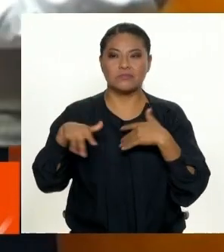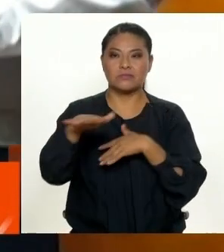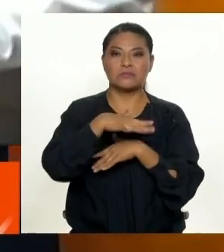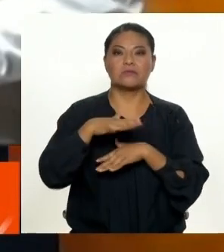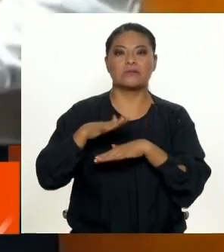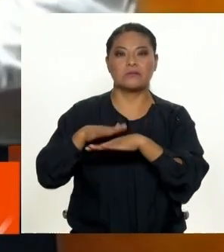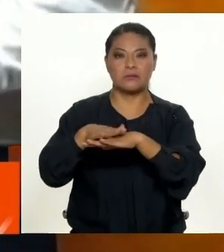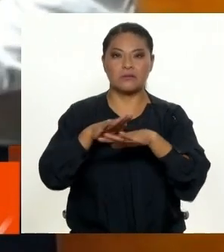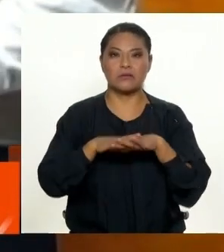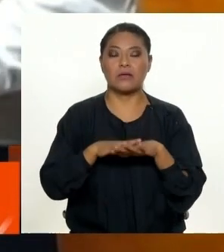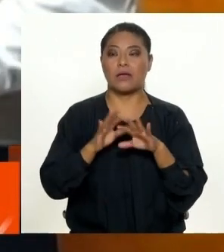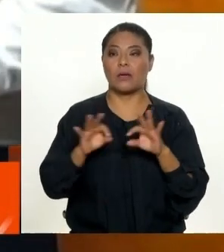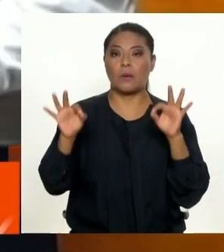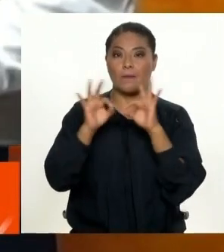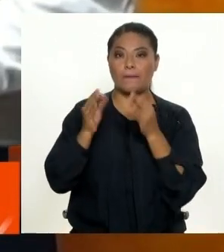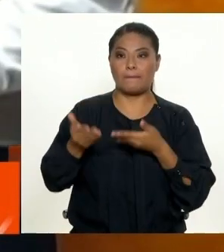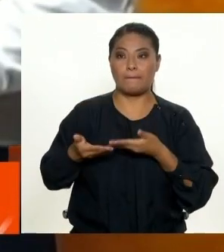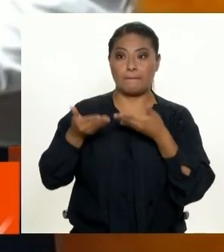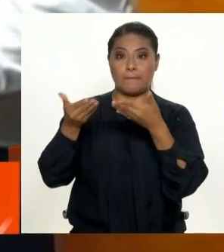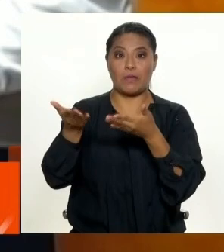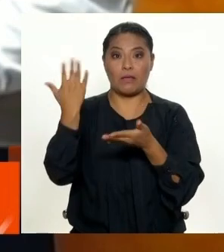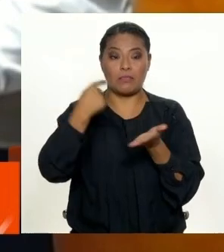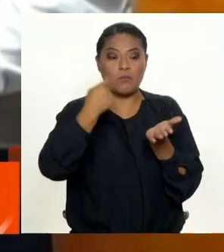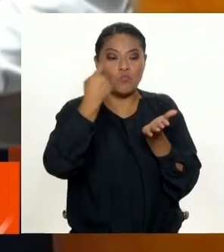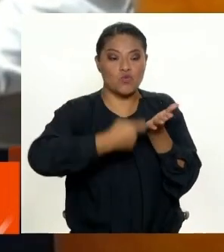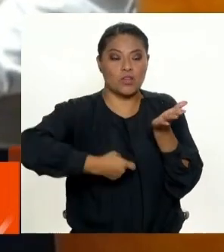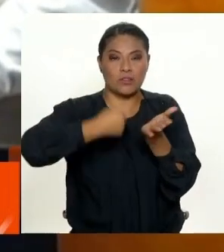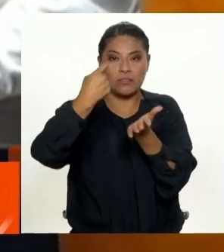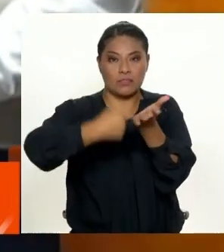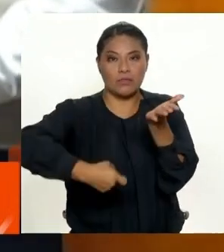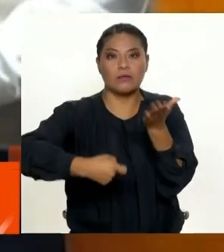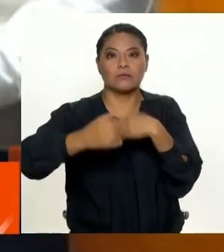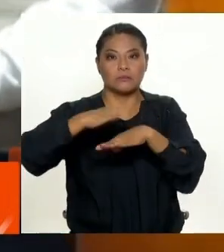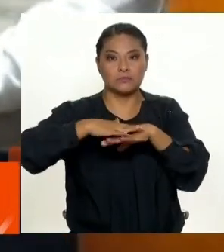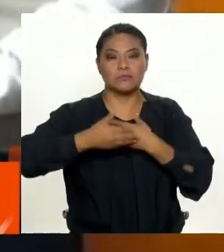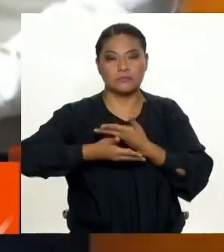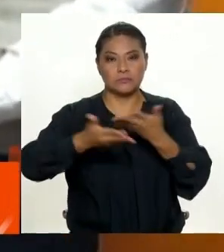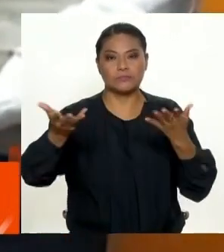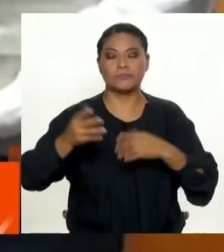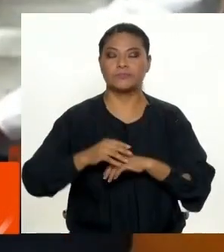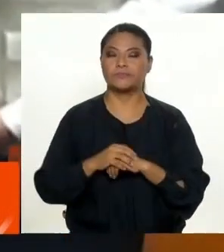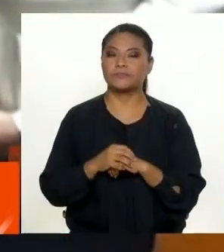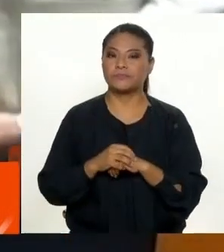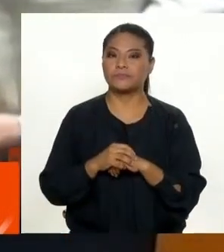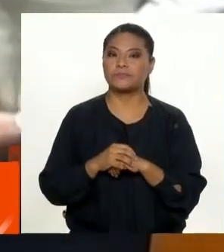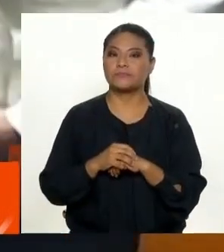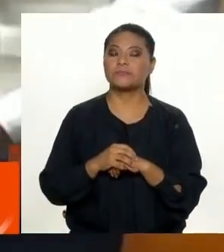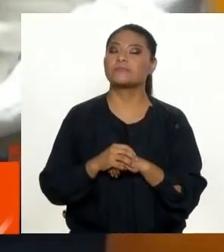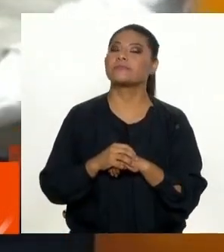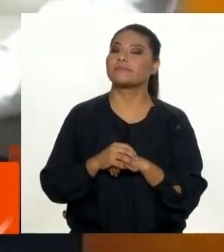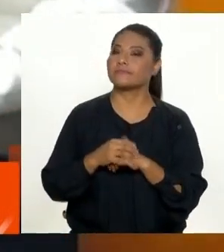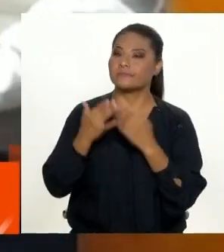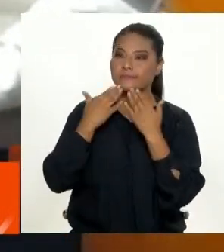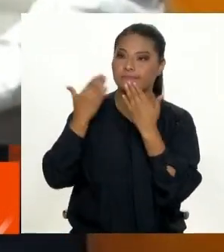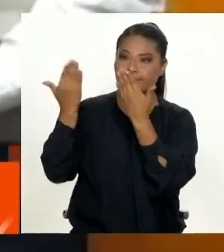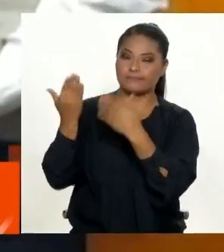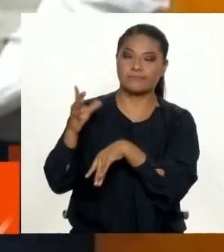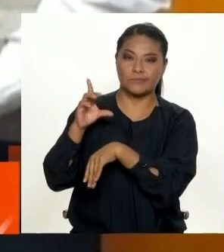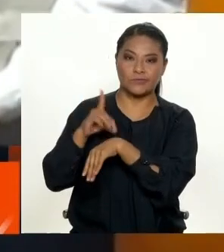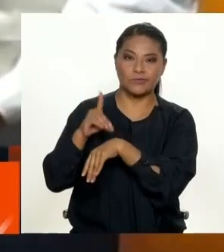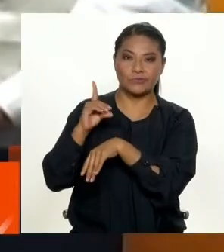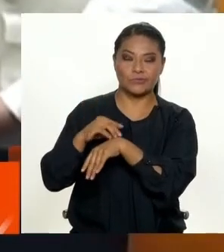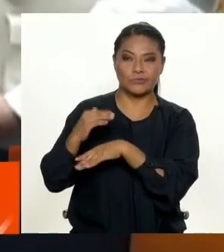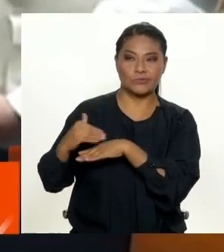han tenido que recibir multas a pesar de las recomendaciones que se han dejado. Muchas gracias, doctor Miguel Vela, superintendente de la